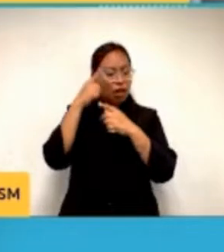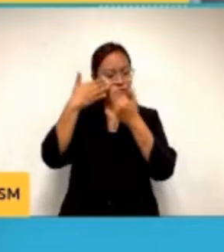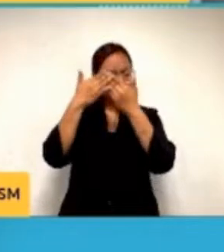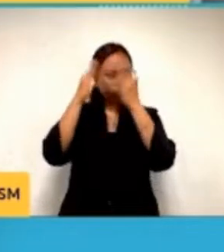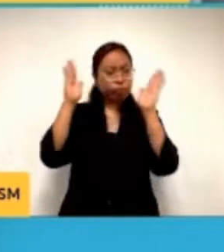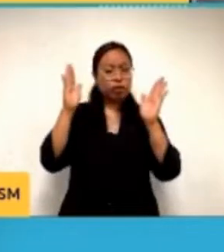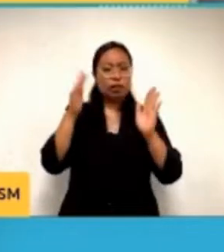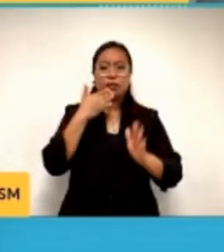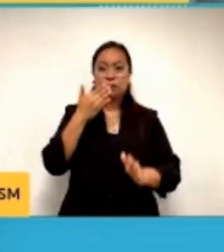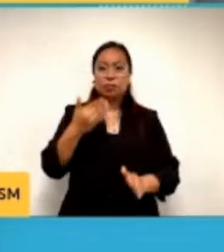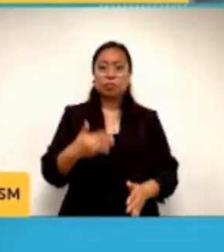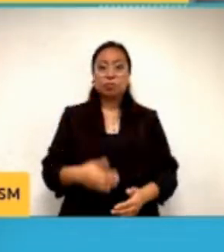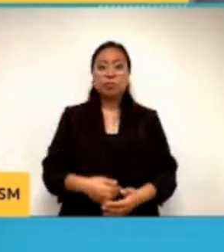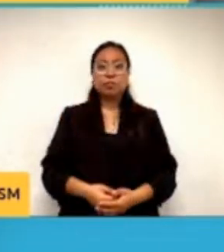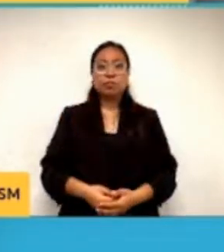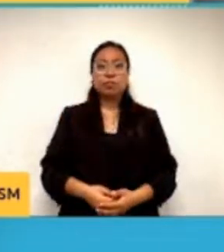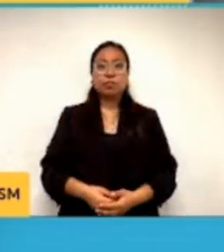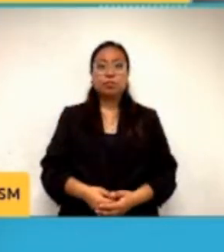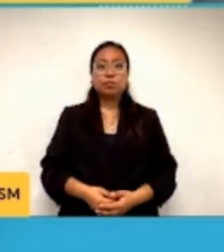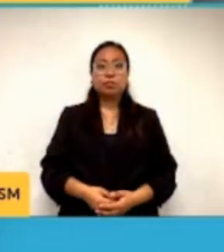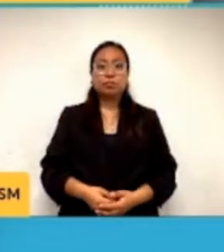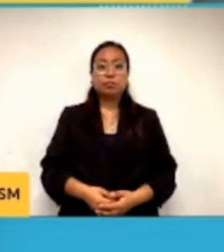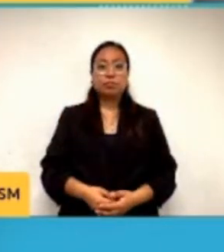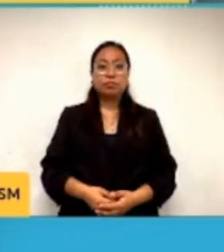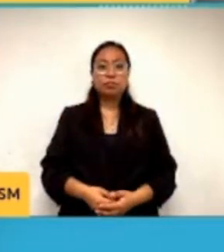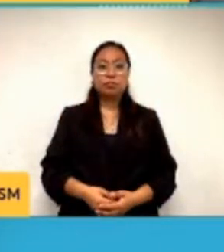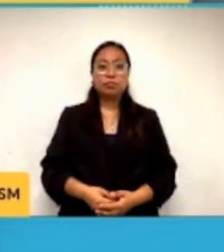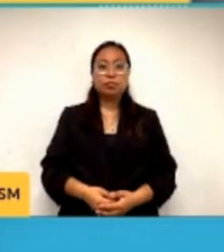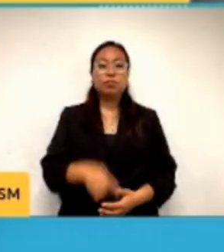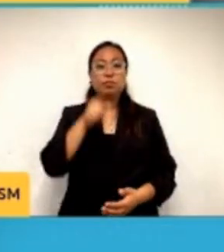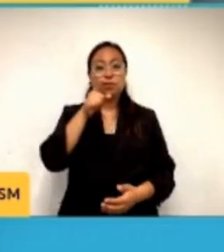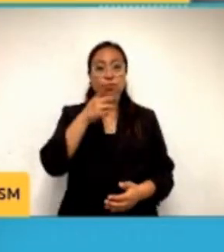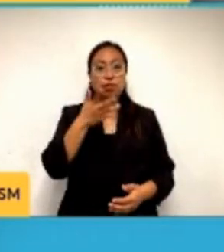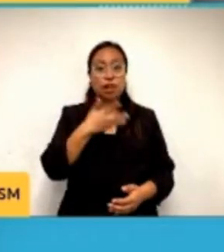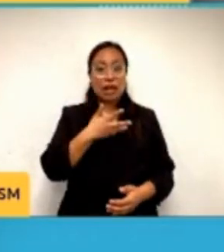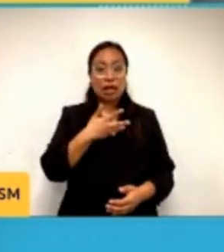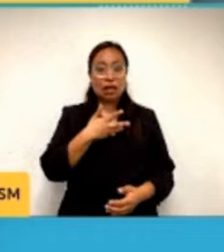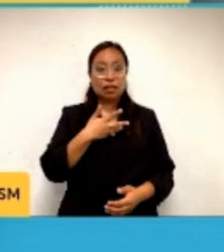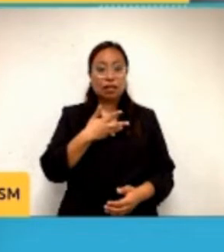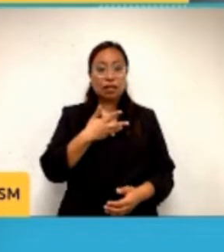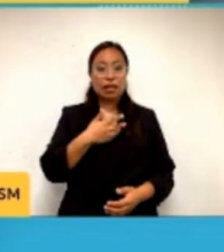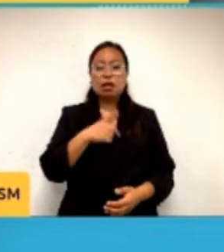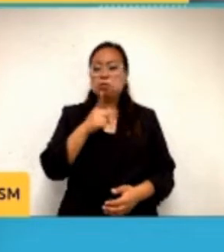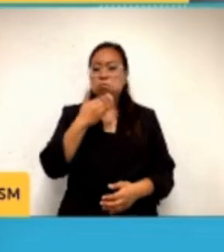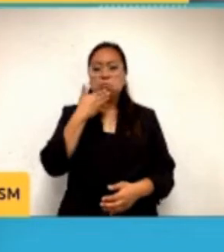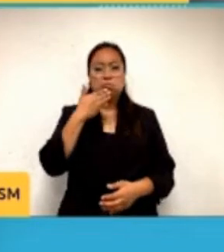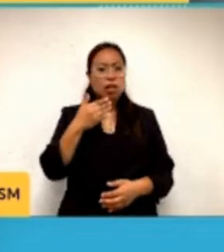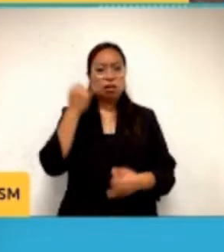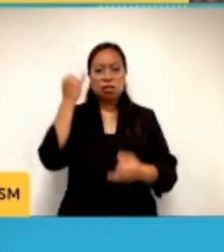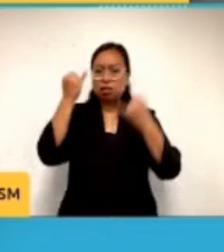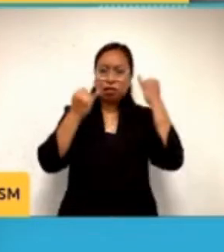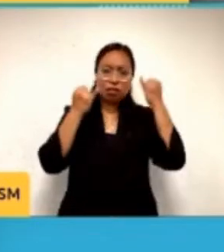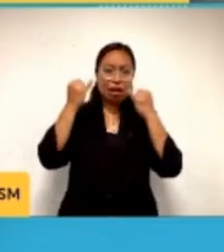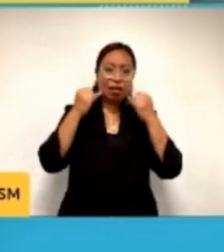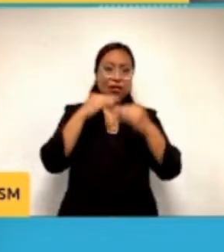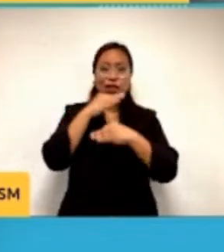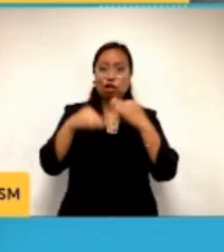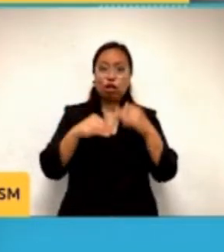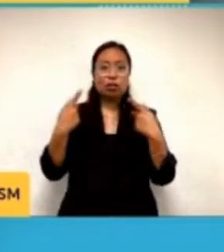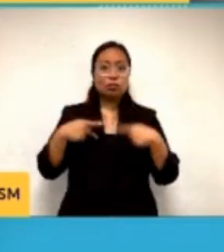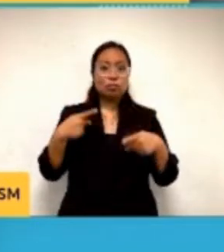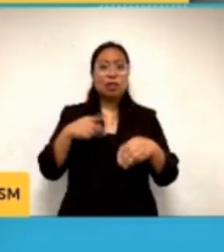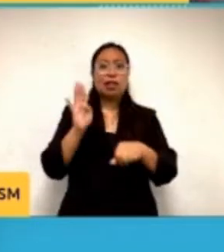tú impactas. Muy probablemente tienes muy, muy claro las personas a quienes